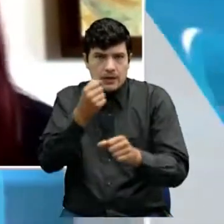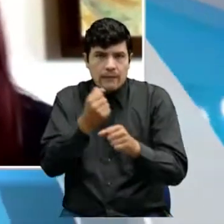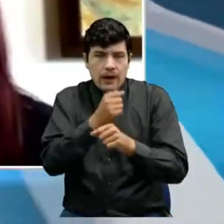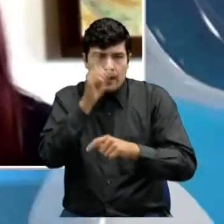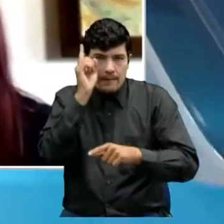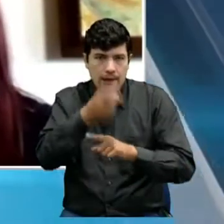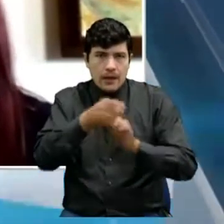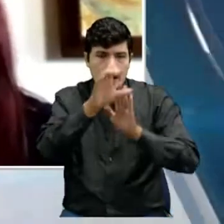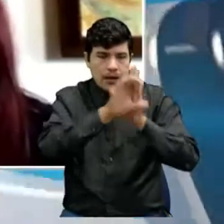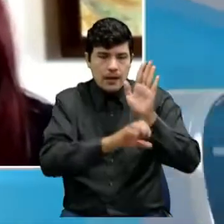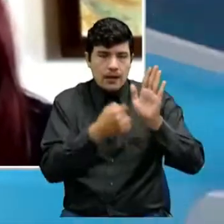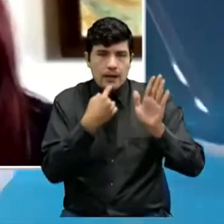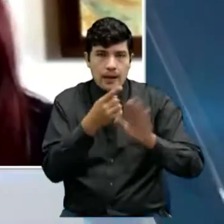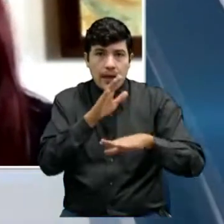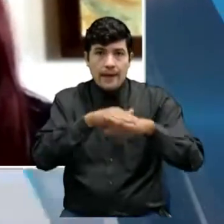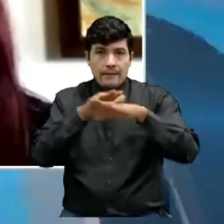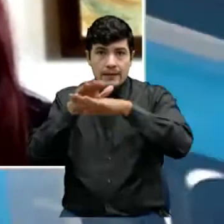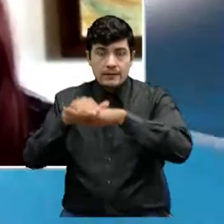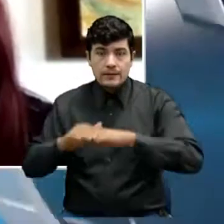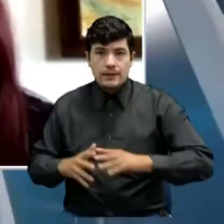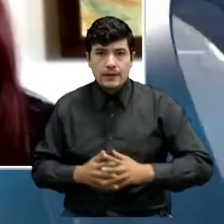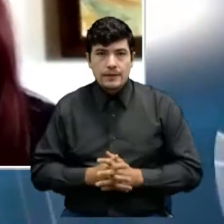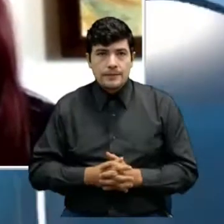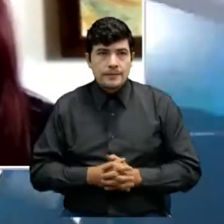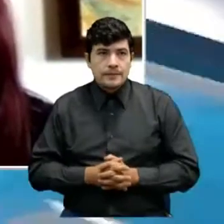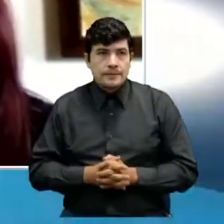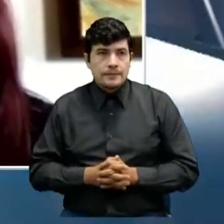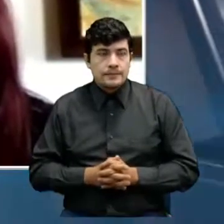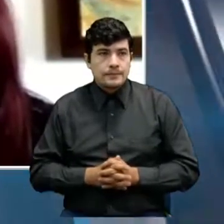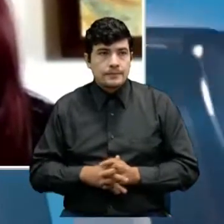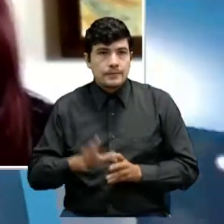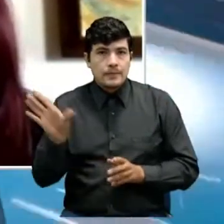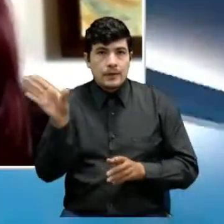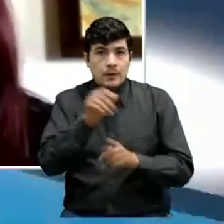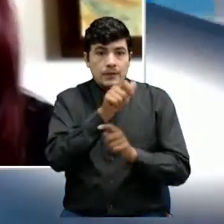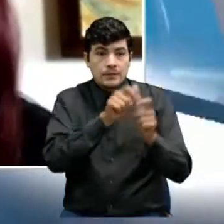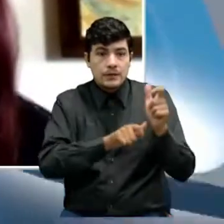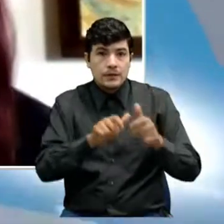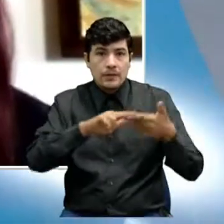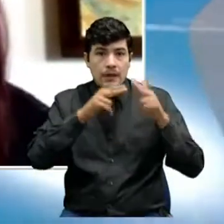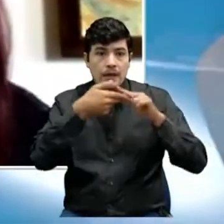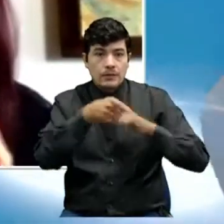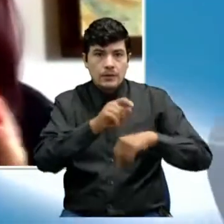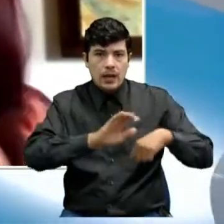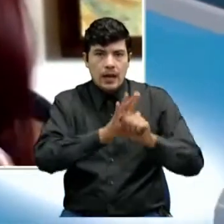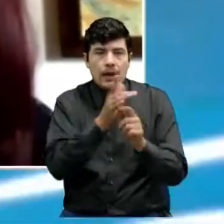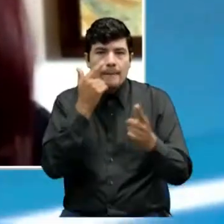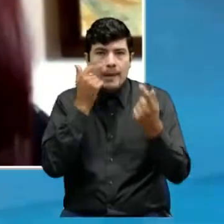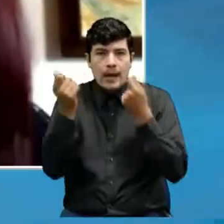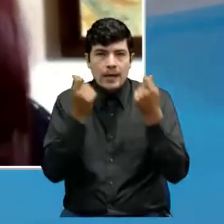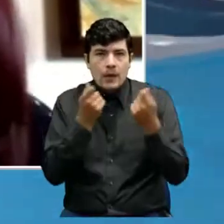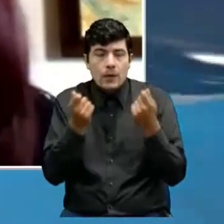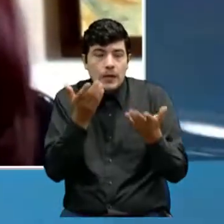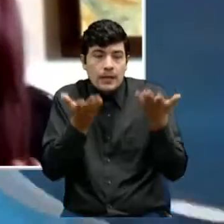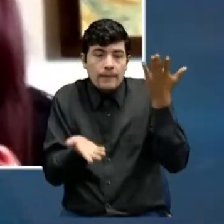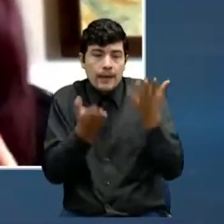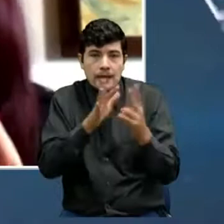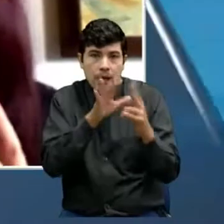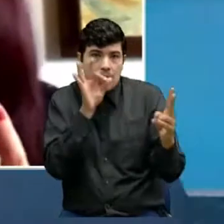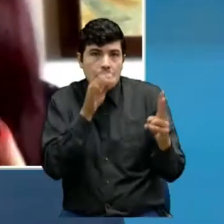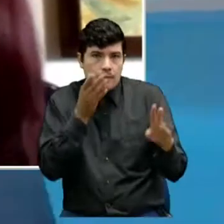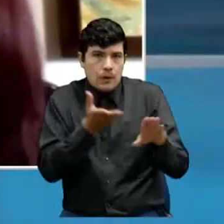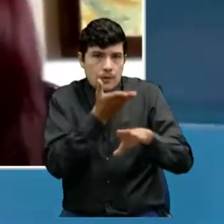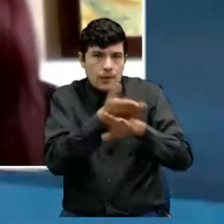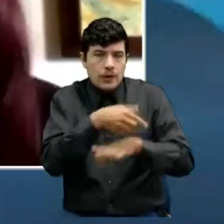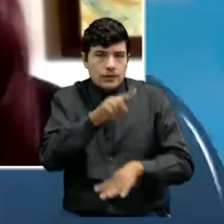cual indica que todos los temas que tienen que ver con COVID se deben manejar de acuerdo a las alternativas que ha presentado